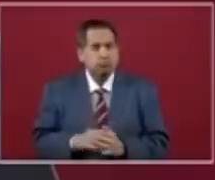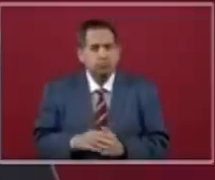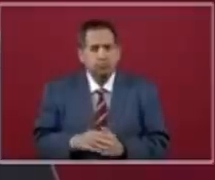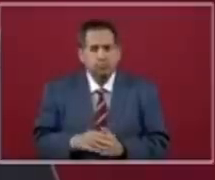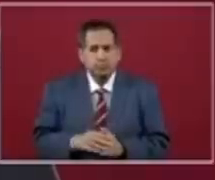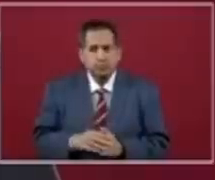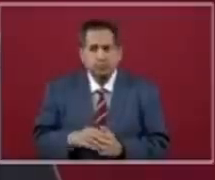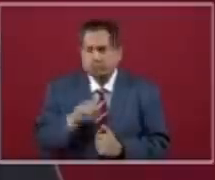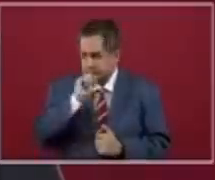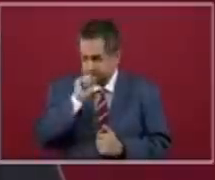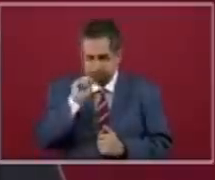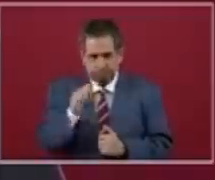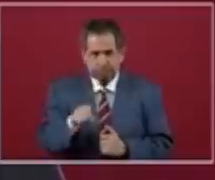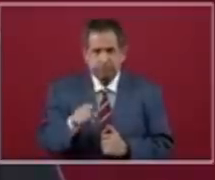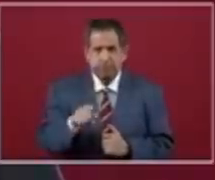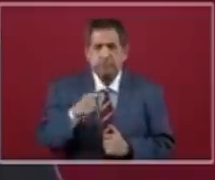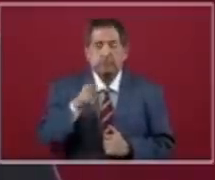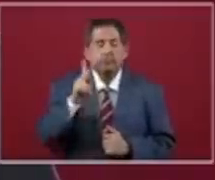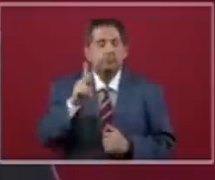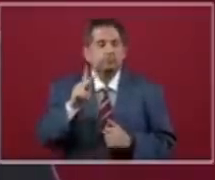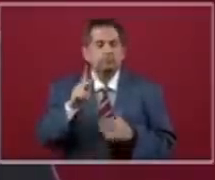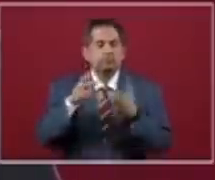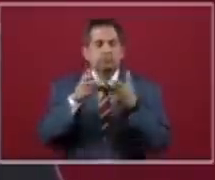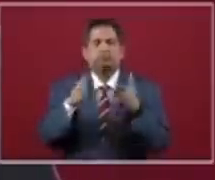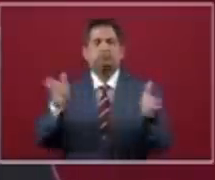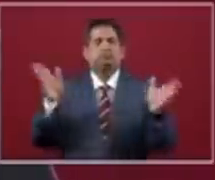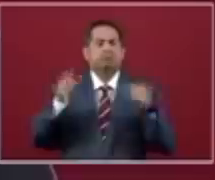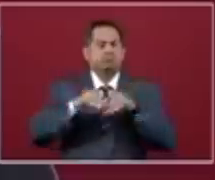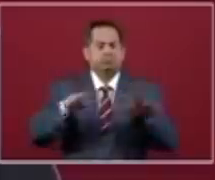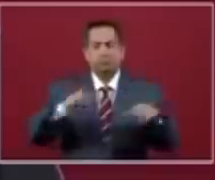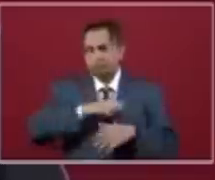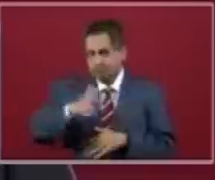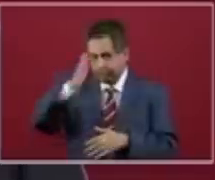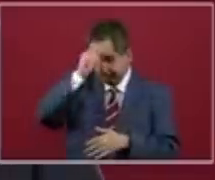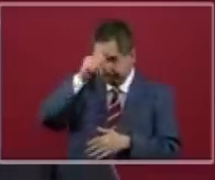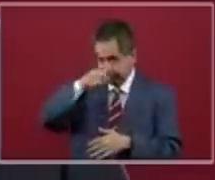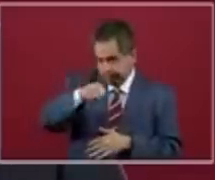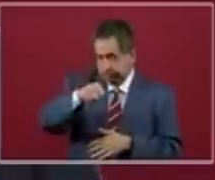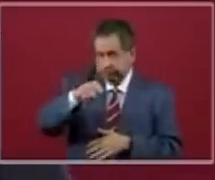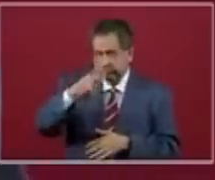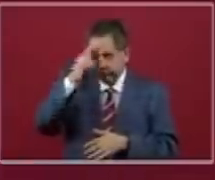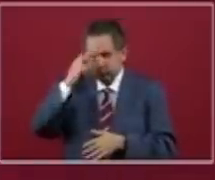va a ser lo mismo, pero en general habíamos acordado de que